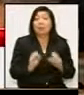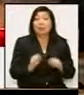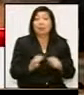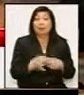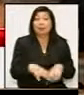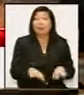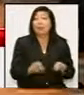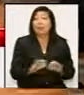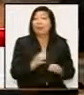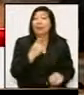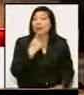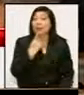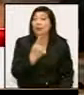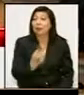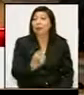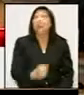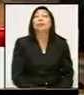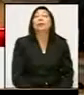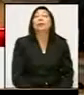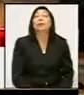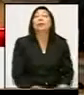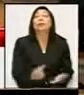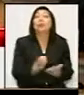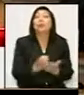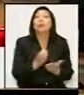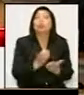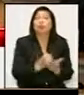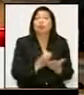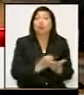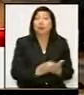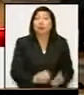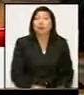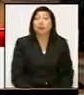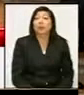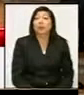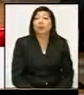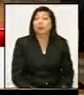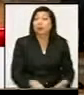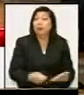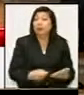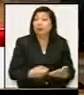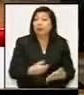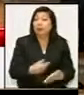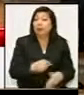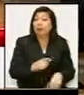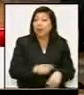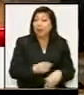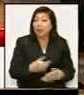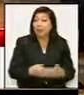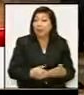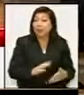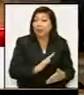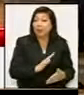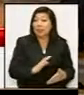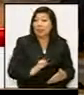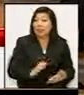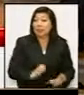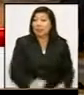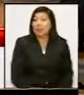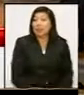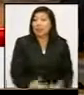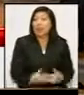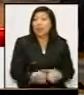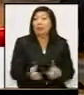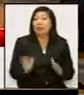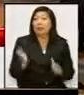importante mencionar que conforme a los contratos de concesión que se han suscrito en su momento, o que ha suscrito el Estado con las empresas que